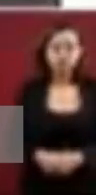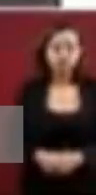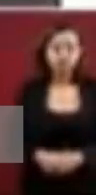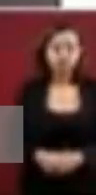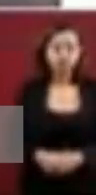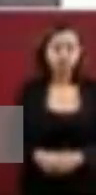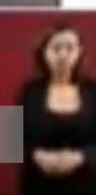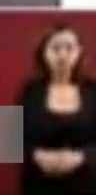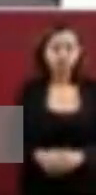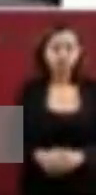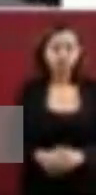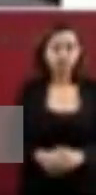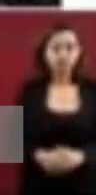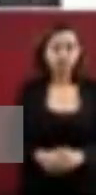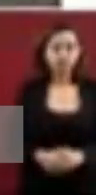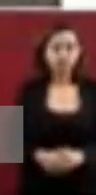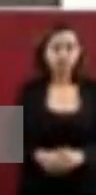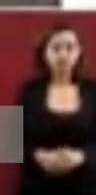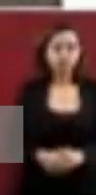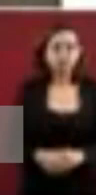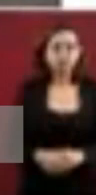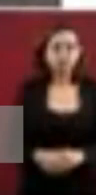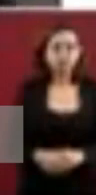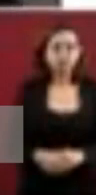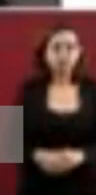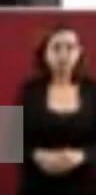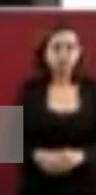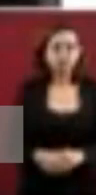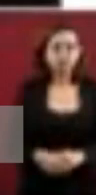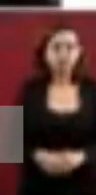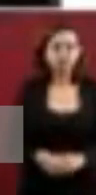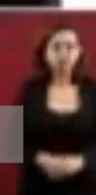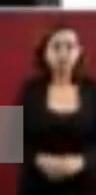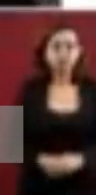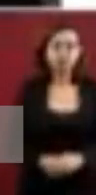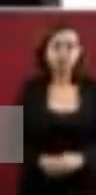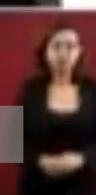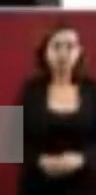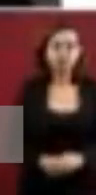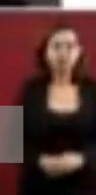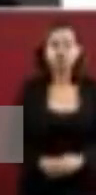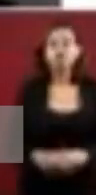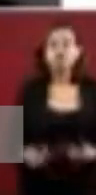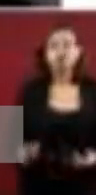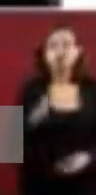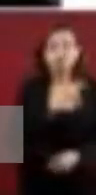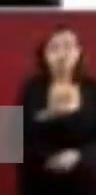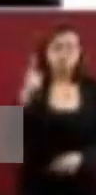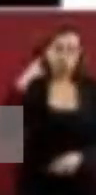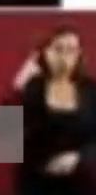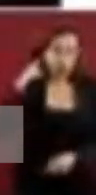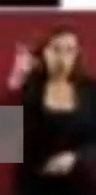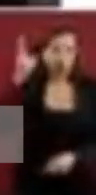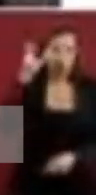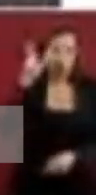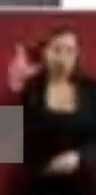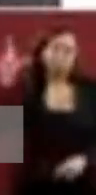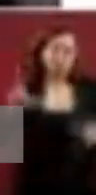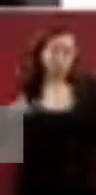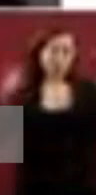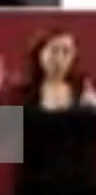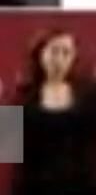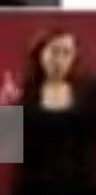Guzmán López fue extraditado de México el pasado viernes 15 de septiembre cinco meses después de que Fiscales